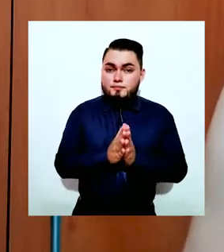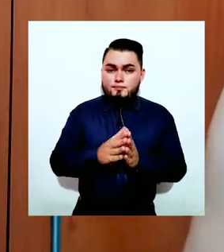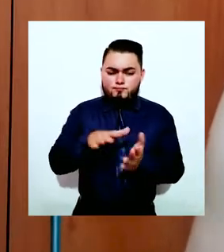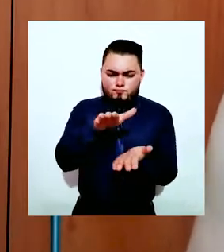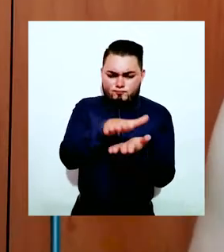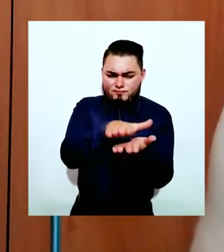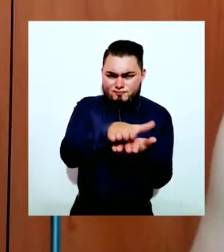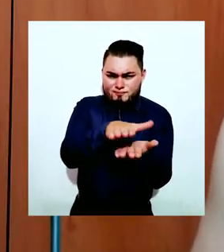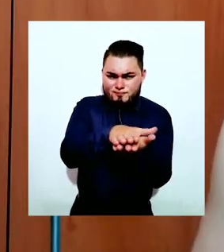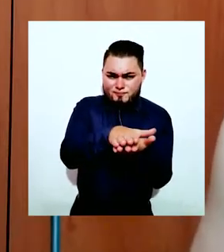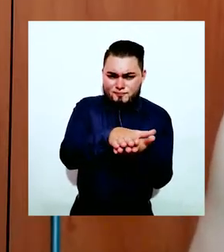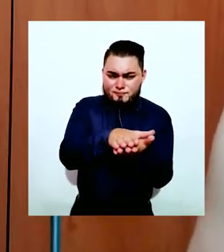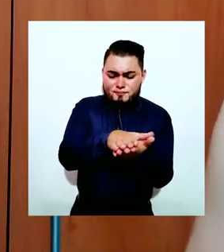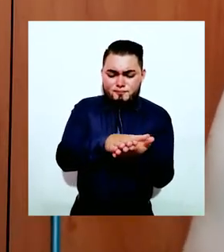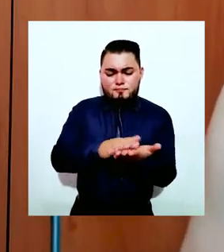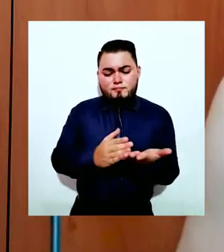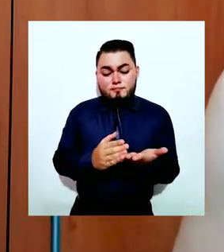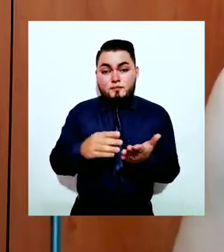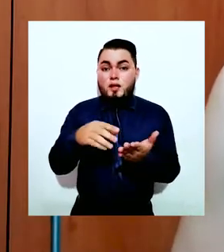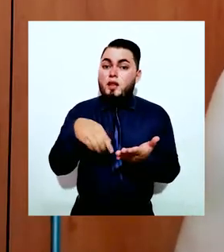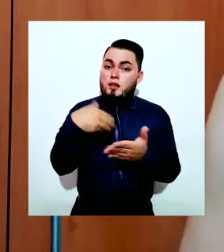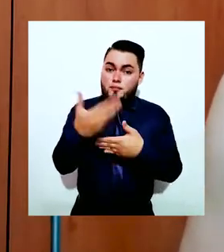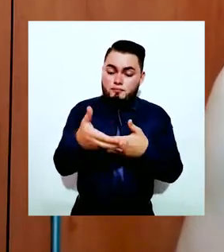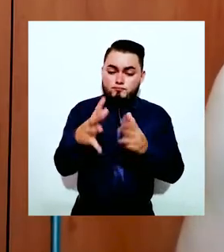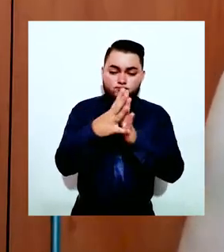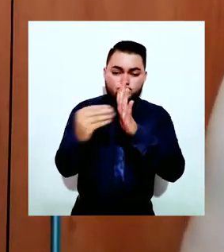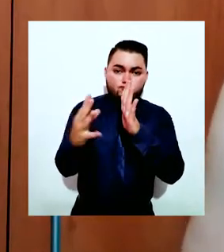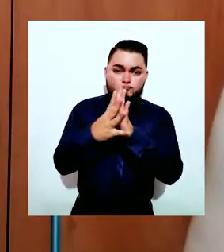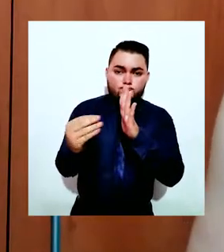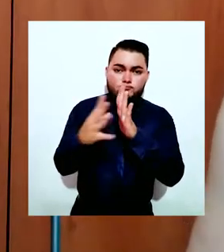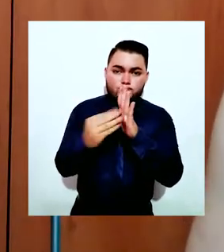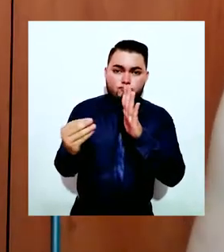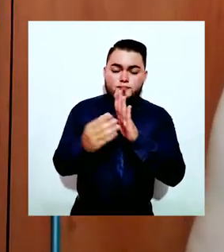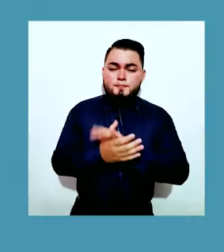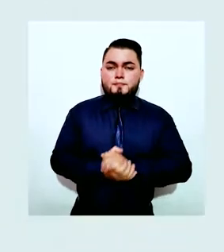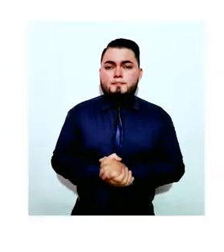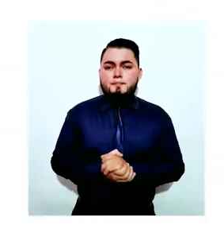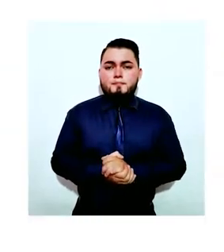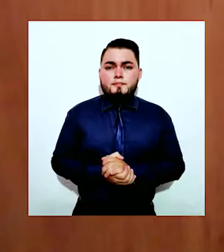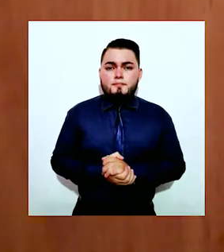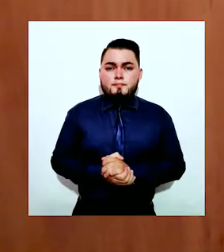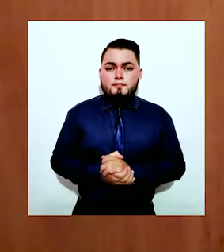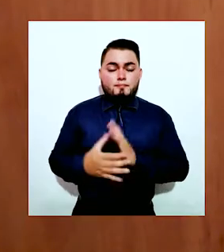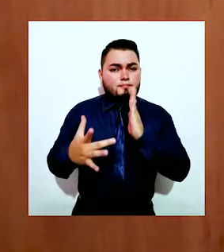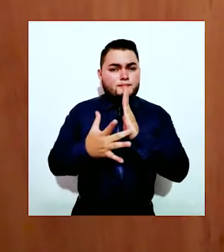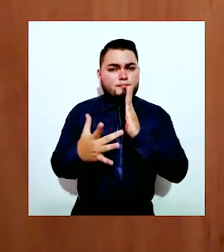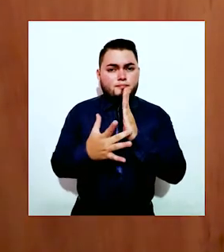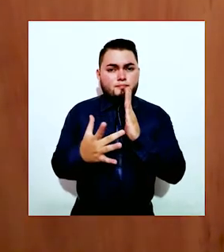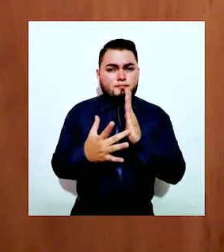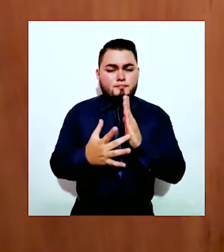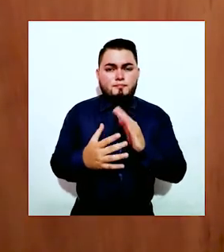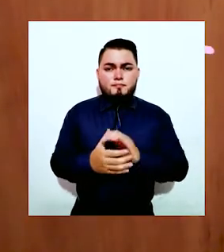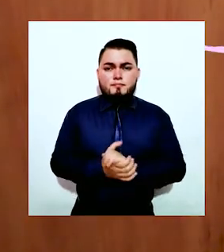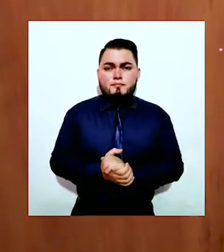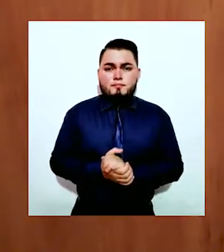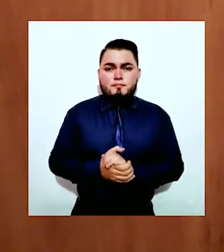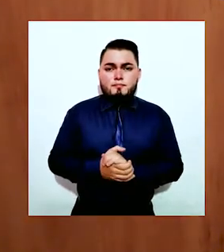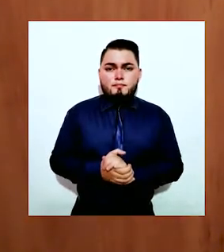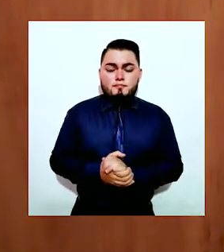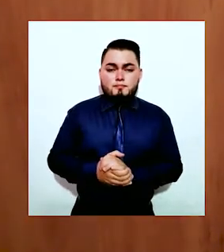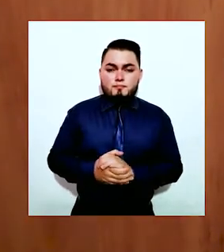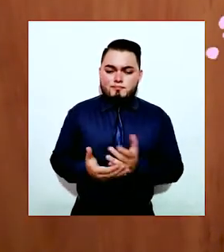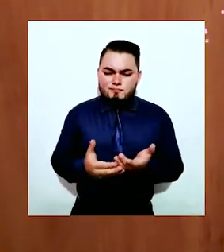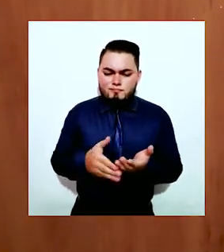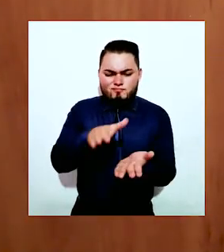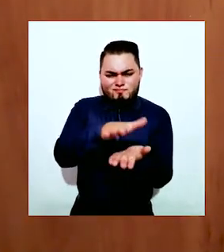matriz que luego se utiliza para imprimir varias copias del original. Otras técnicas relacionadas son el